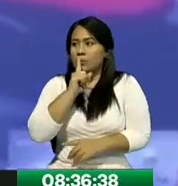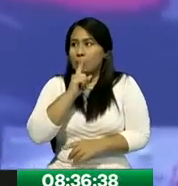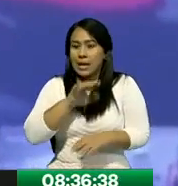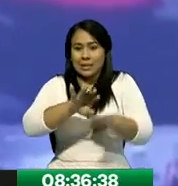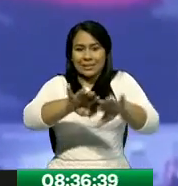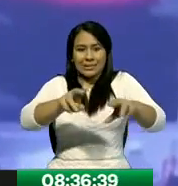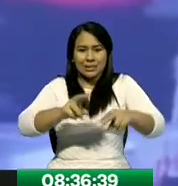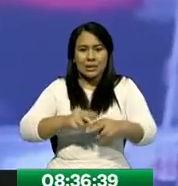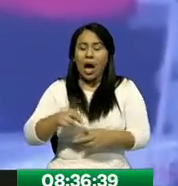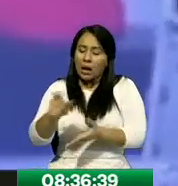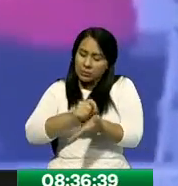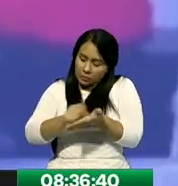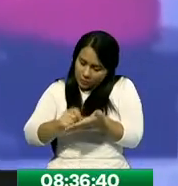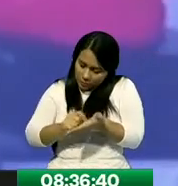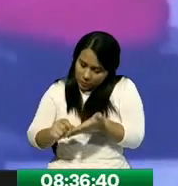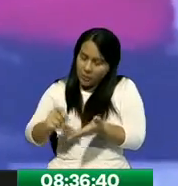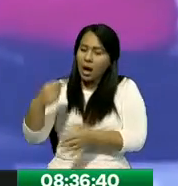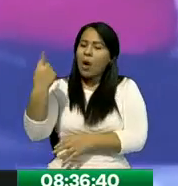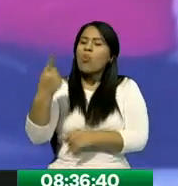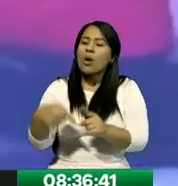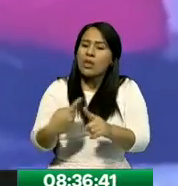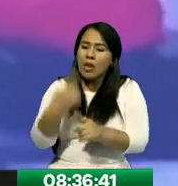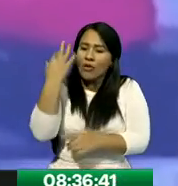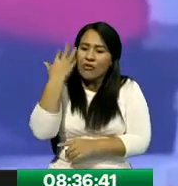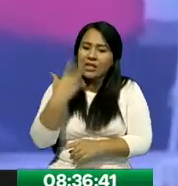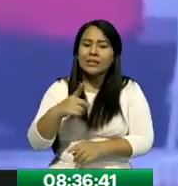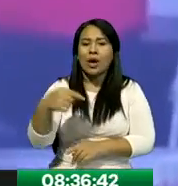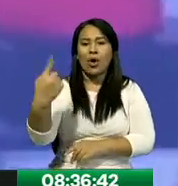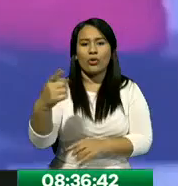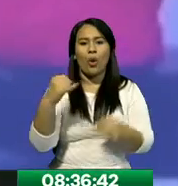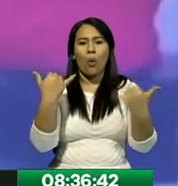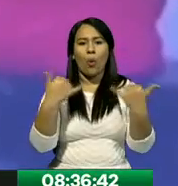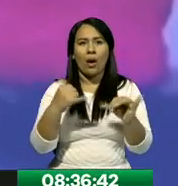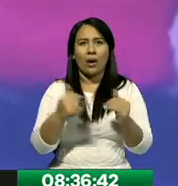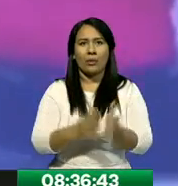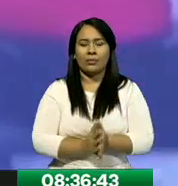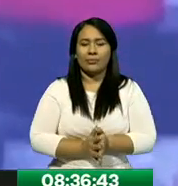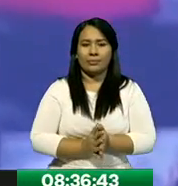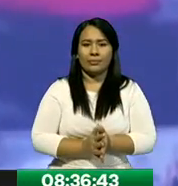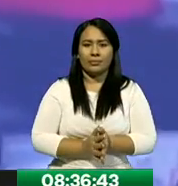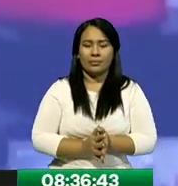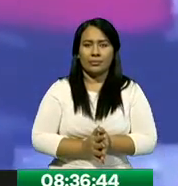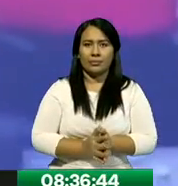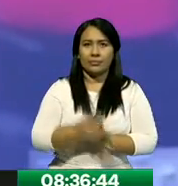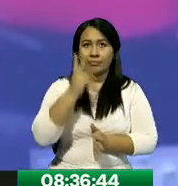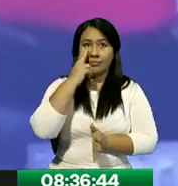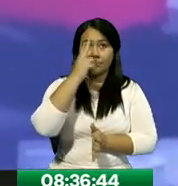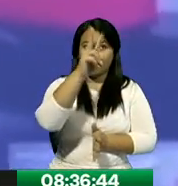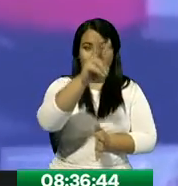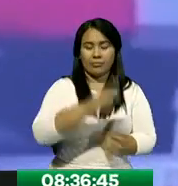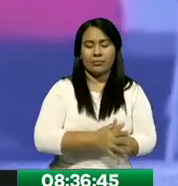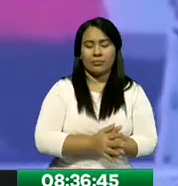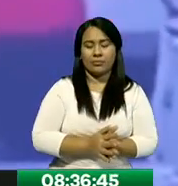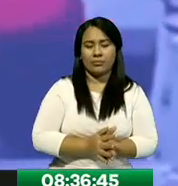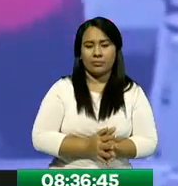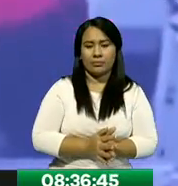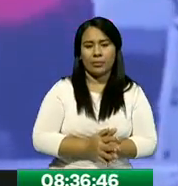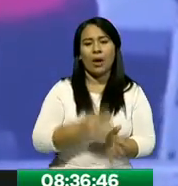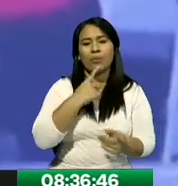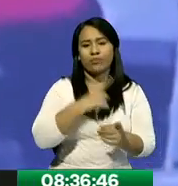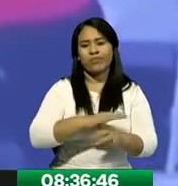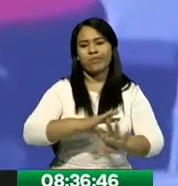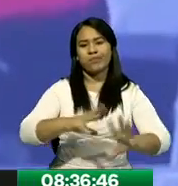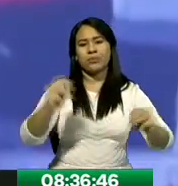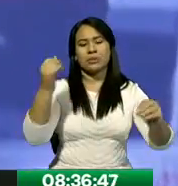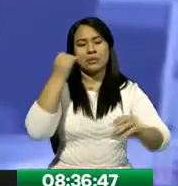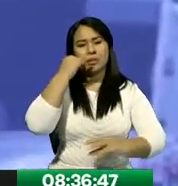separar la cita, las otras dos personas estaban jugando con una revista, lo que podemos ver en los videos, pues, ¿no? Y ahí procedieron a llevarse